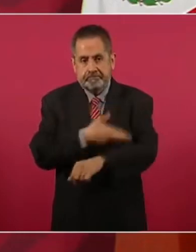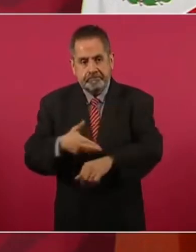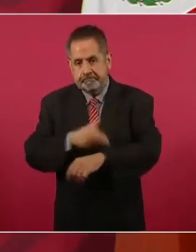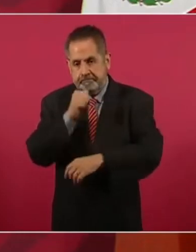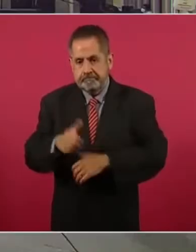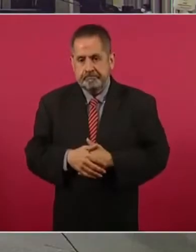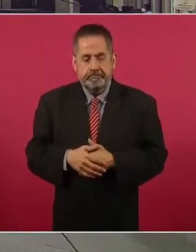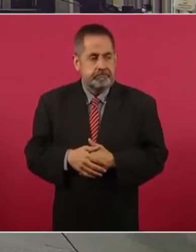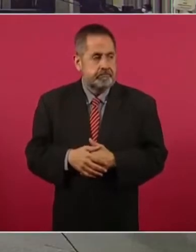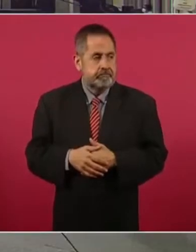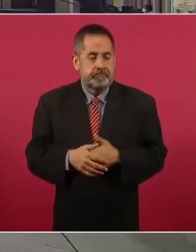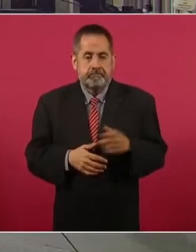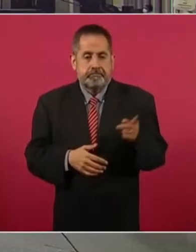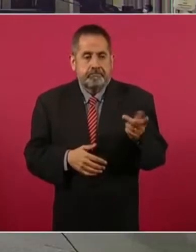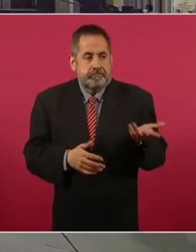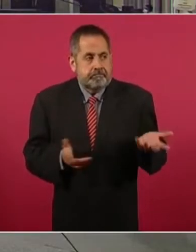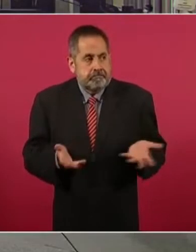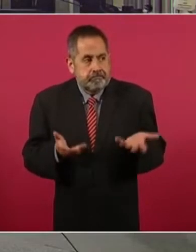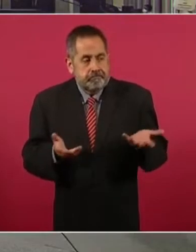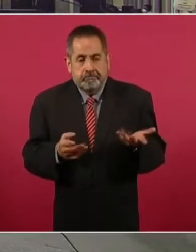Pero no van a poder hacer nada